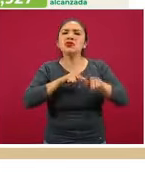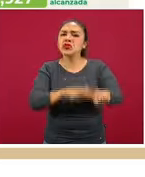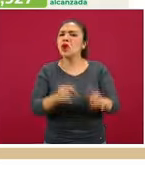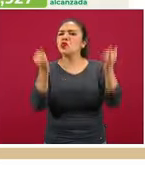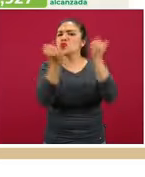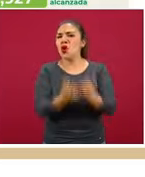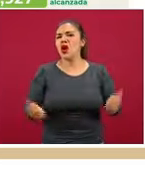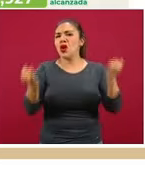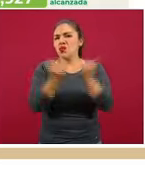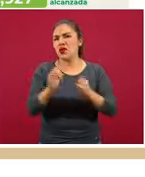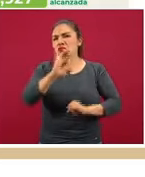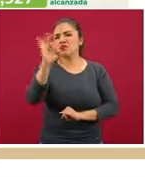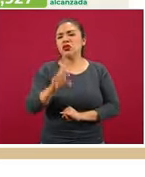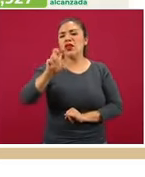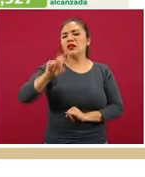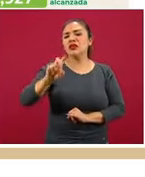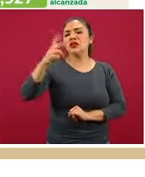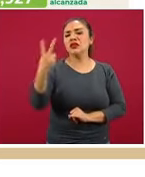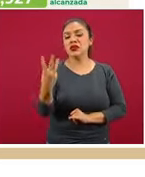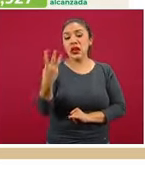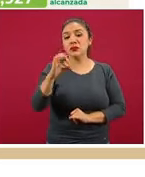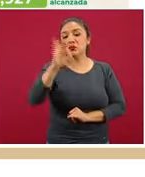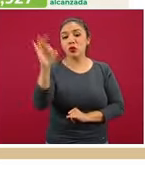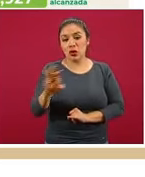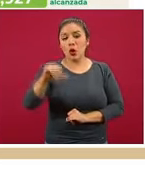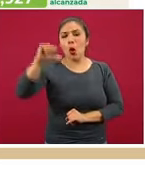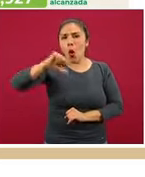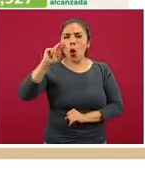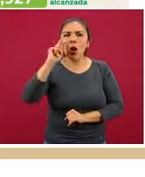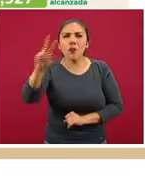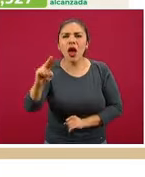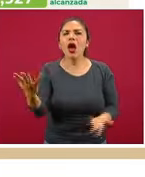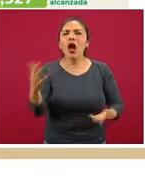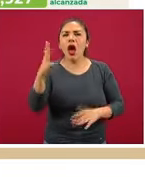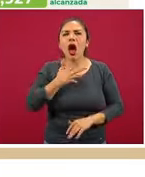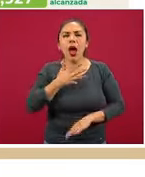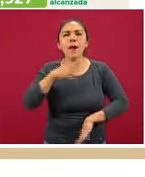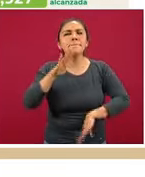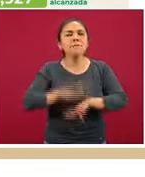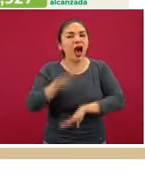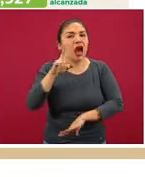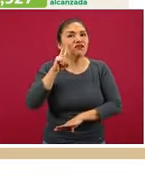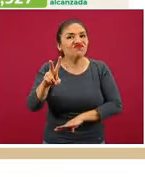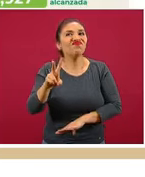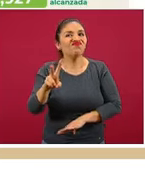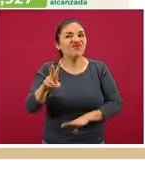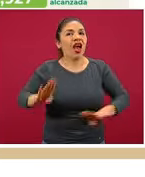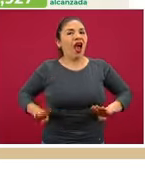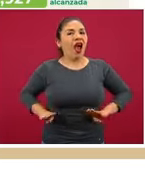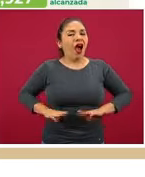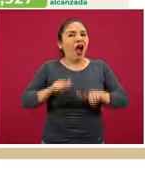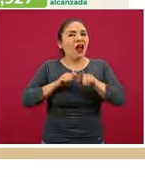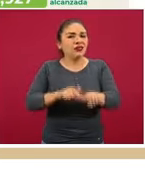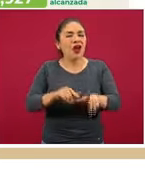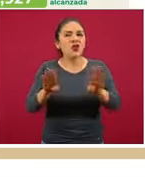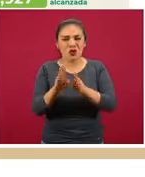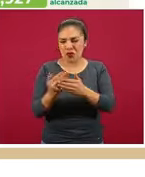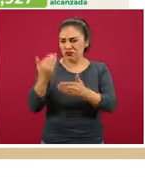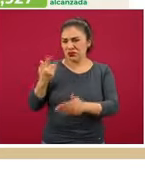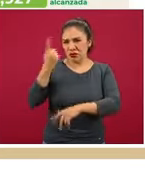porcentaje, que es 33%. Y hoy día vemos ya un poco más acentuada esta tendencia que comentábamos en la